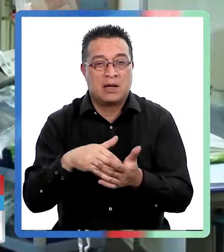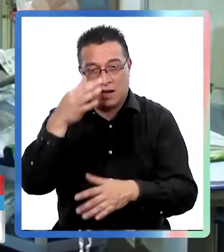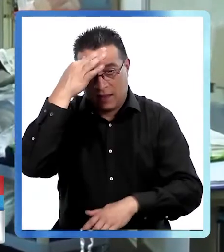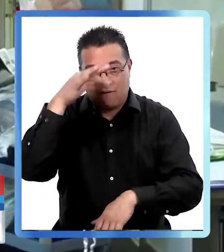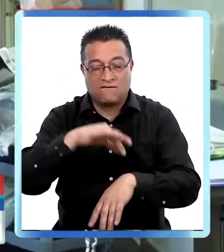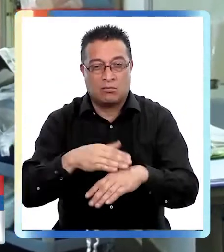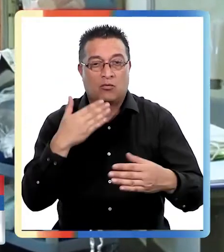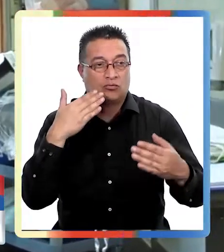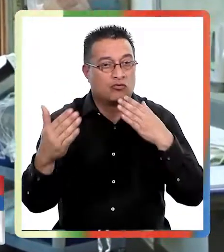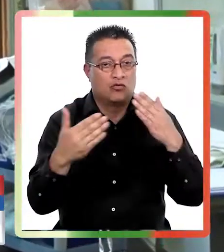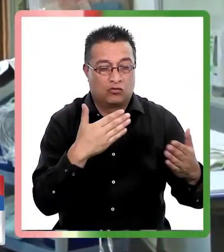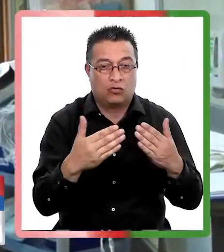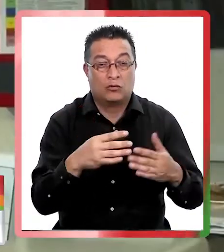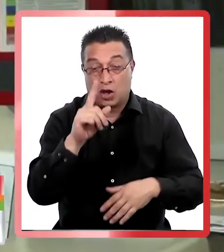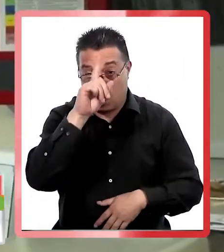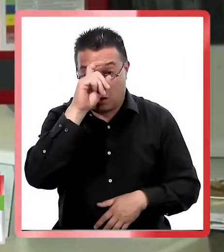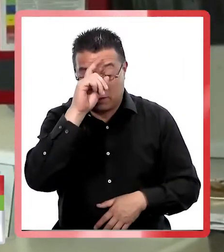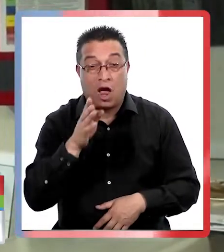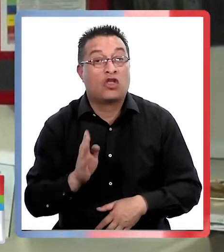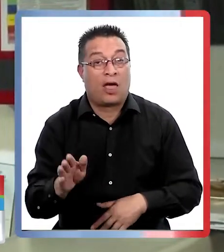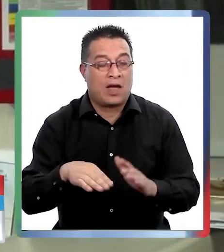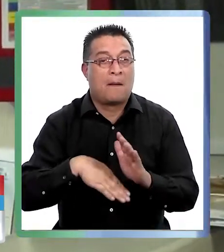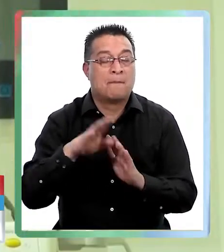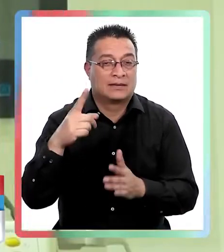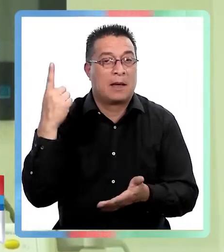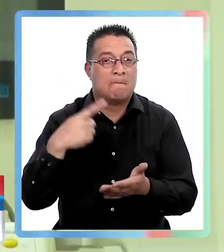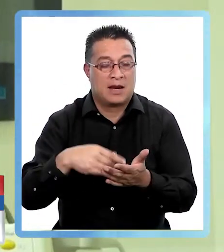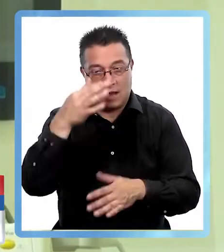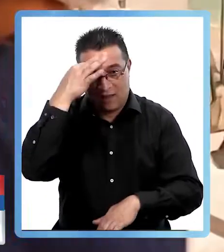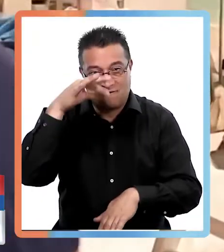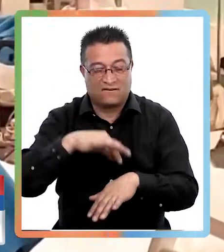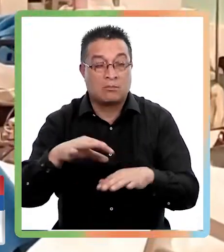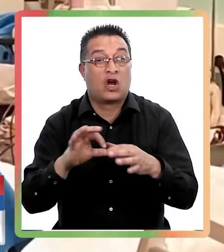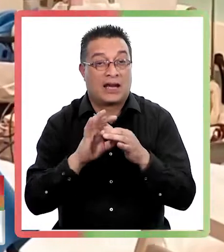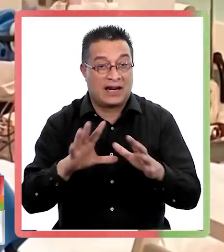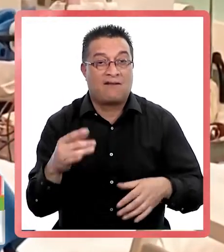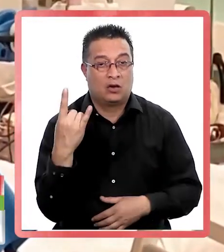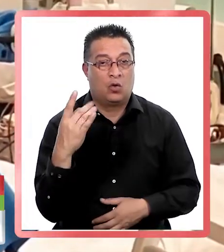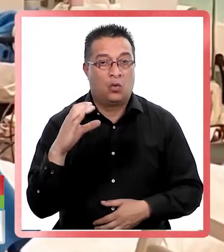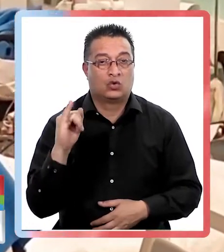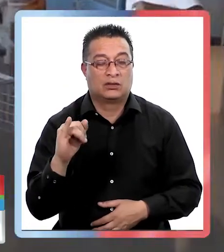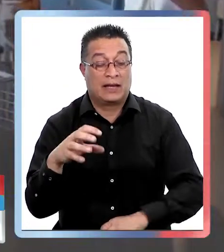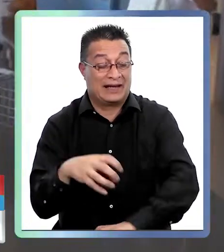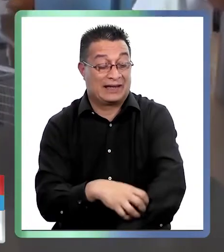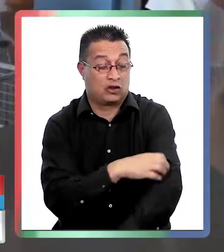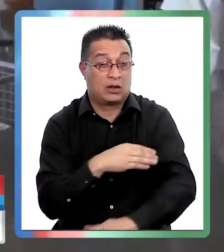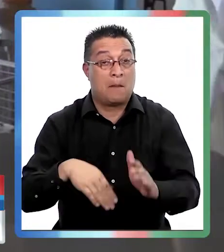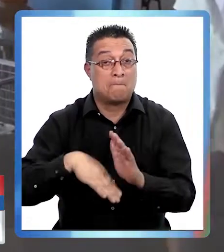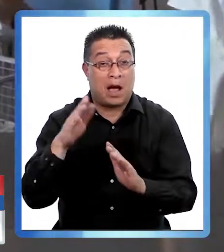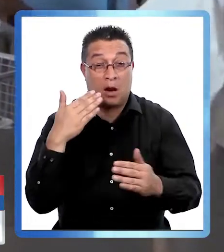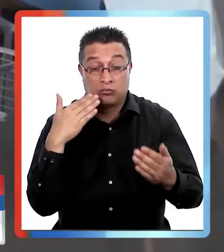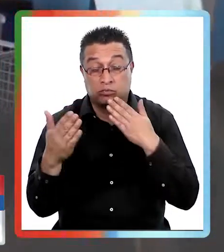76.000 enfermos en etapa contagiante y en los hospitales todavía hay más de 1.000 enfermos en condiciones críticas en la UCI. Las regiones